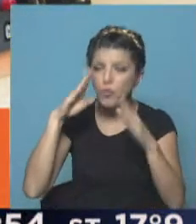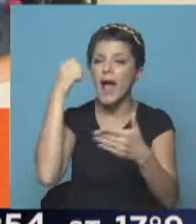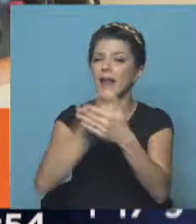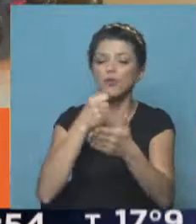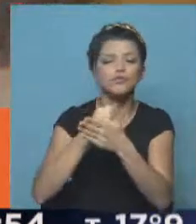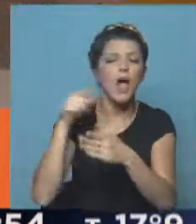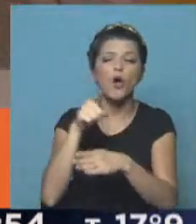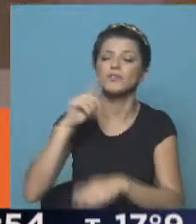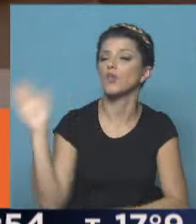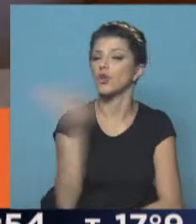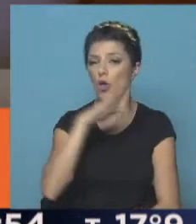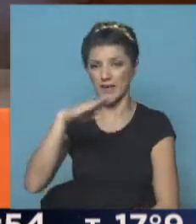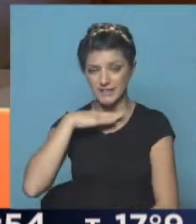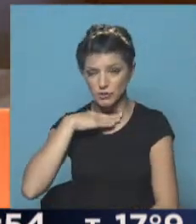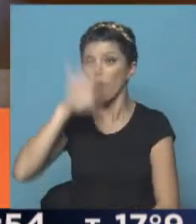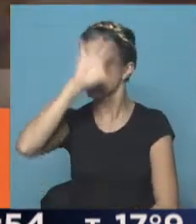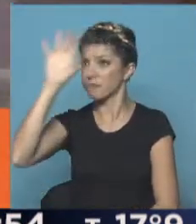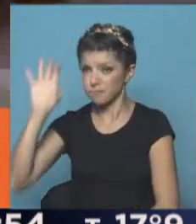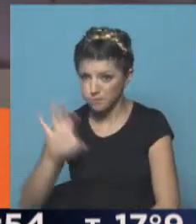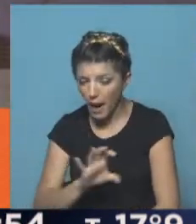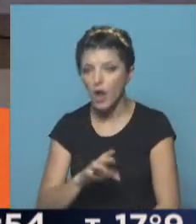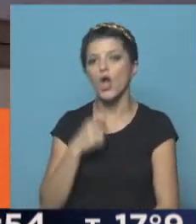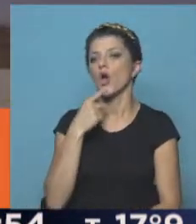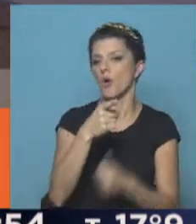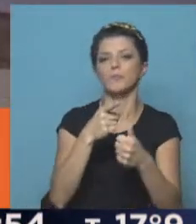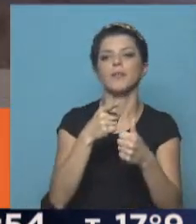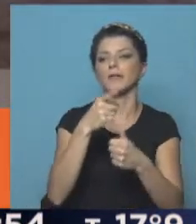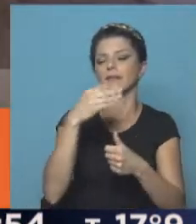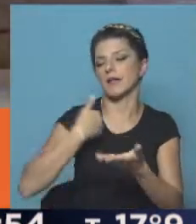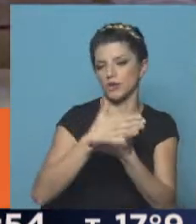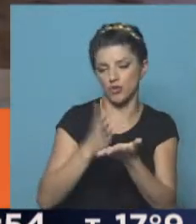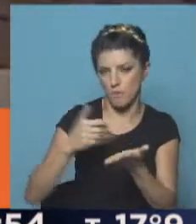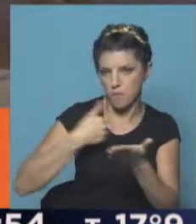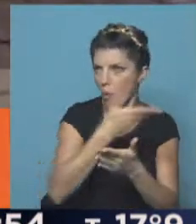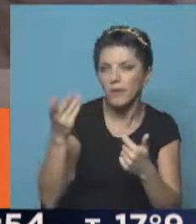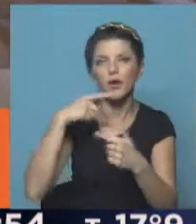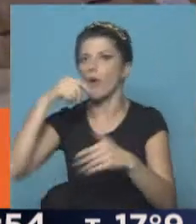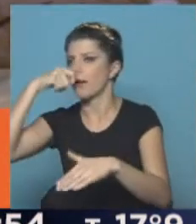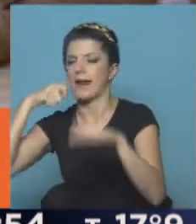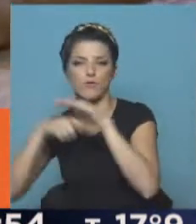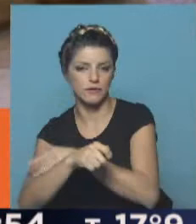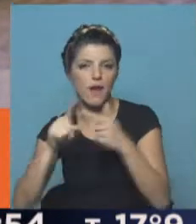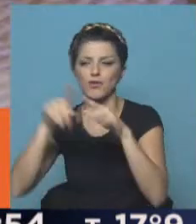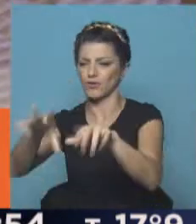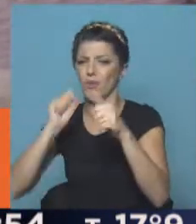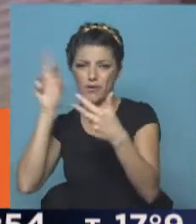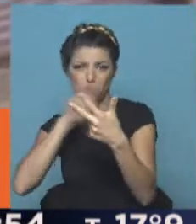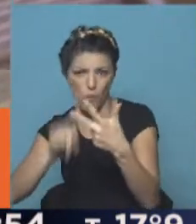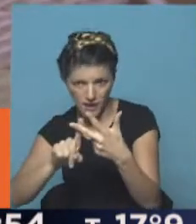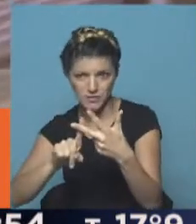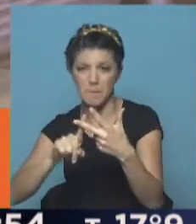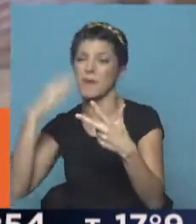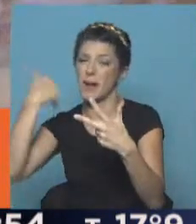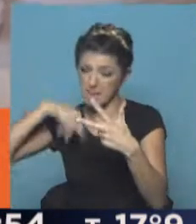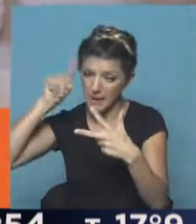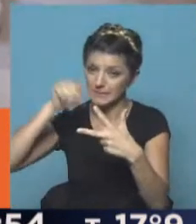los delitos federales sea contra la administración pública hacia el narcotráfico sea la trata y sobre todo en contra el narcotráfico